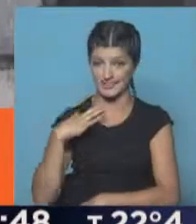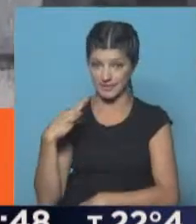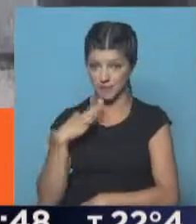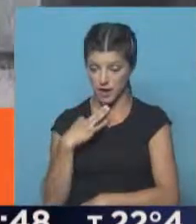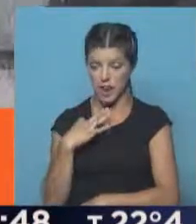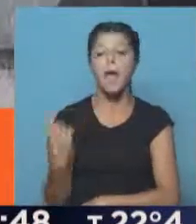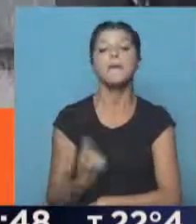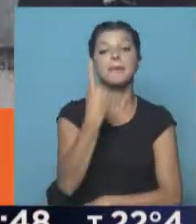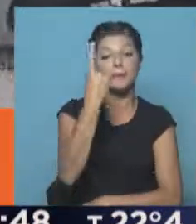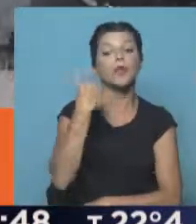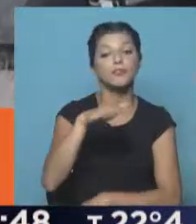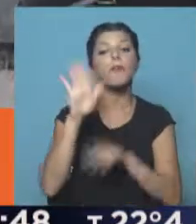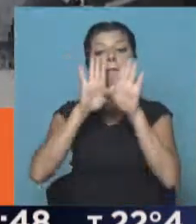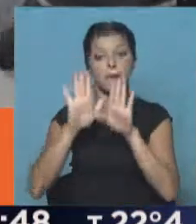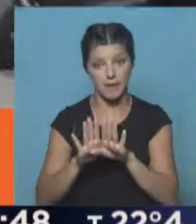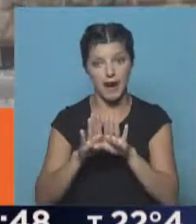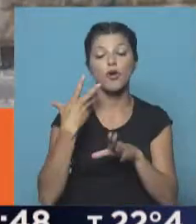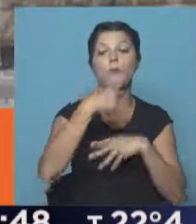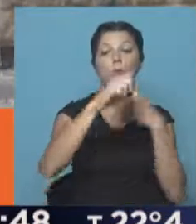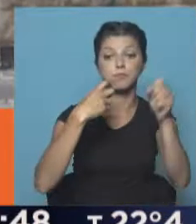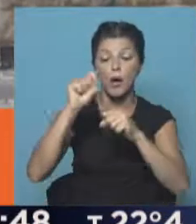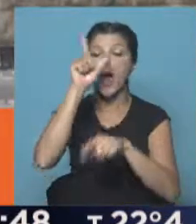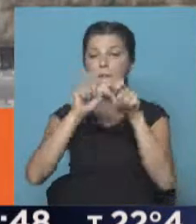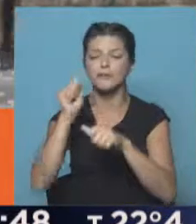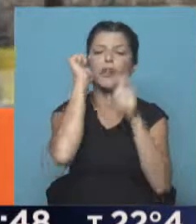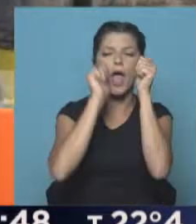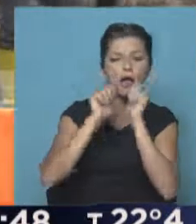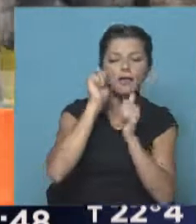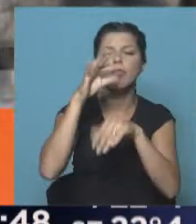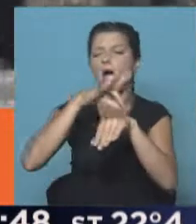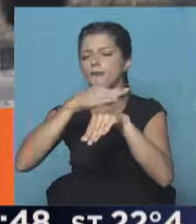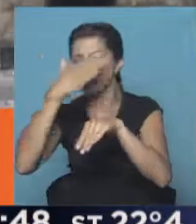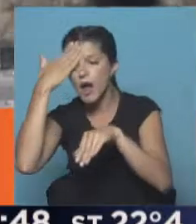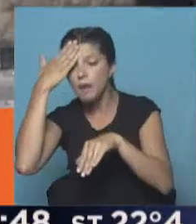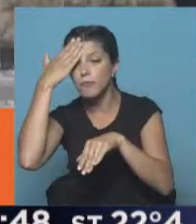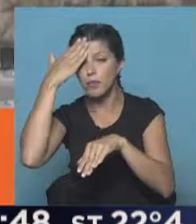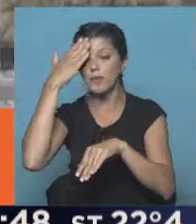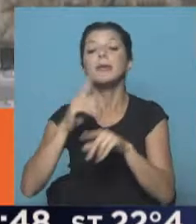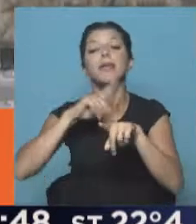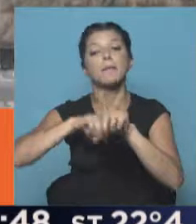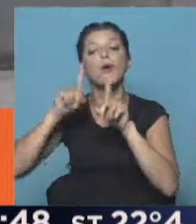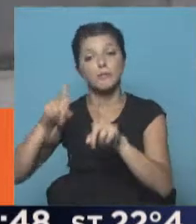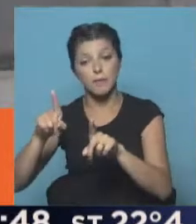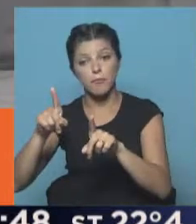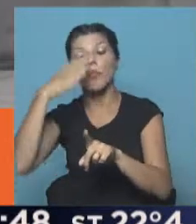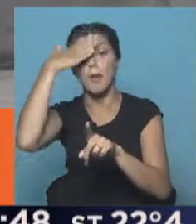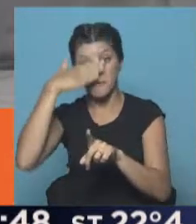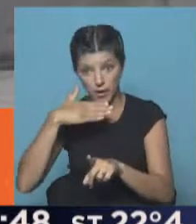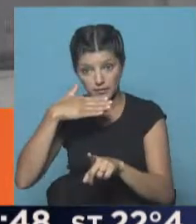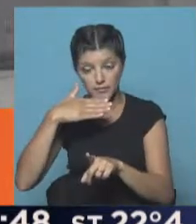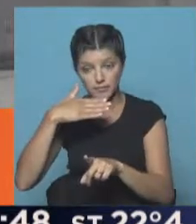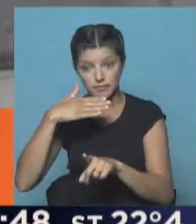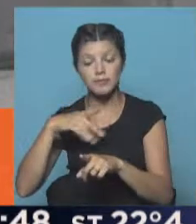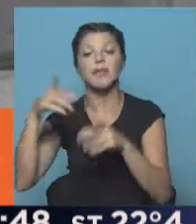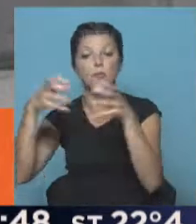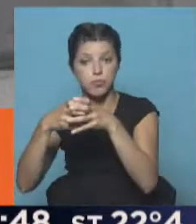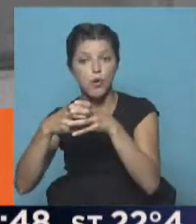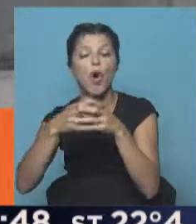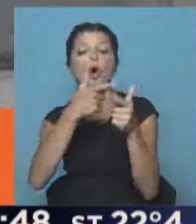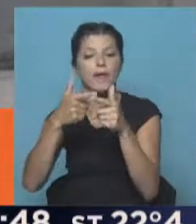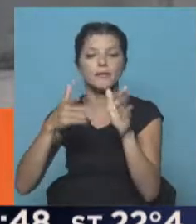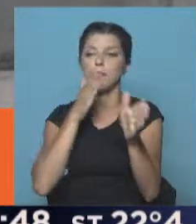arreglará la salida de la población civil y de los enfermos y heridos mientras que los combatientes podrán abandonar después la ciudad con sus armas ligeras